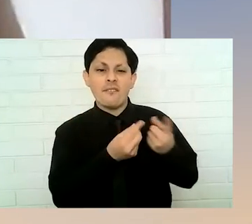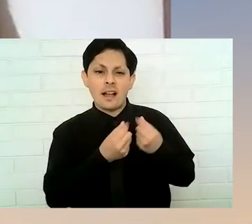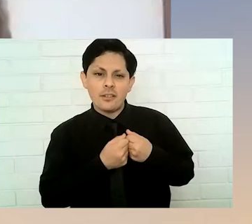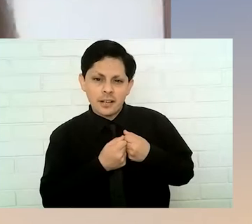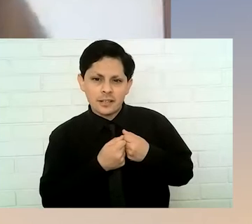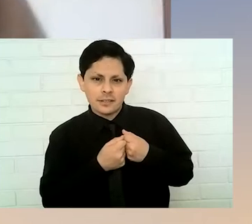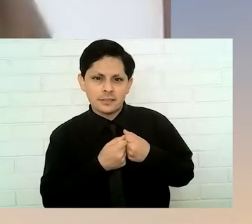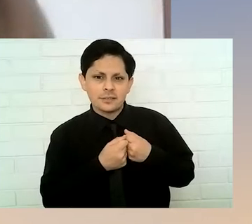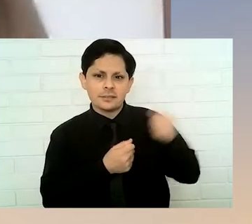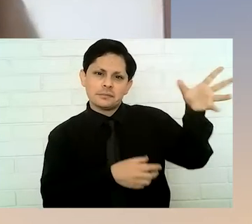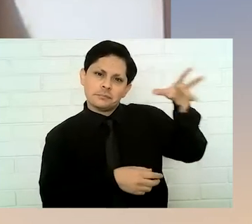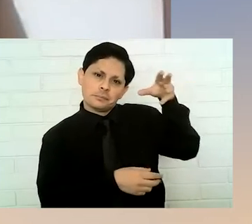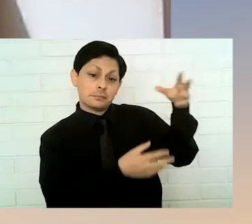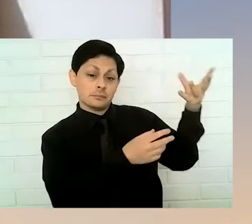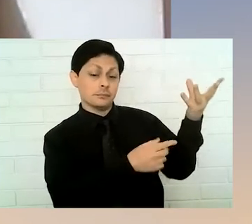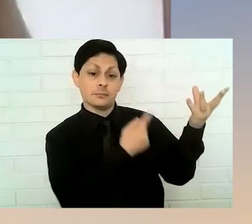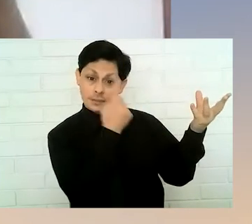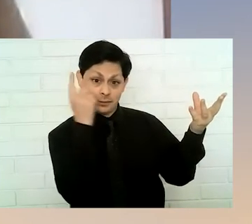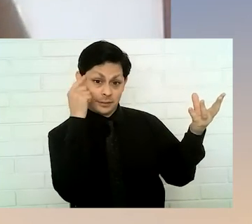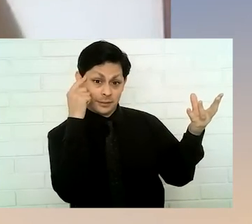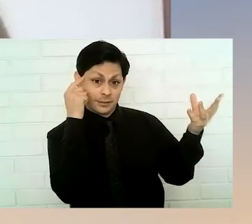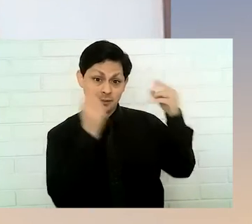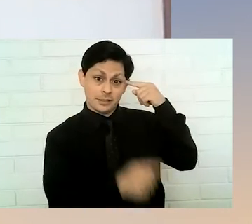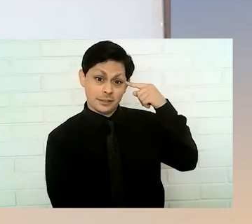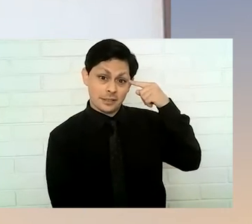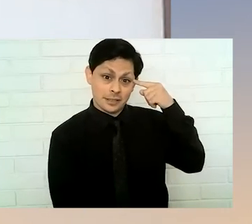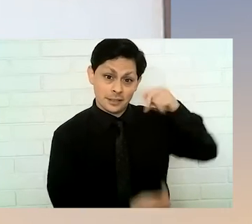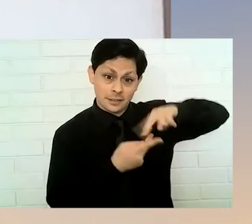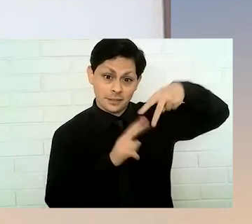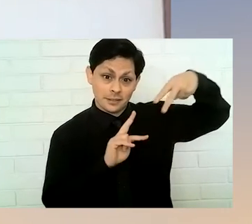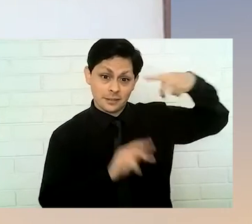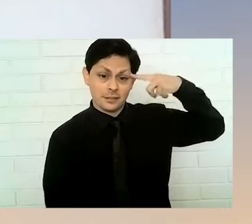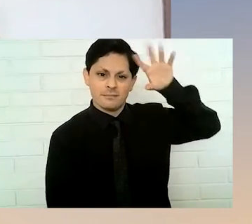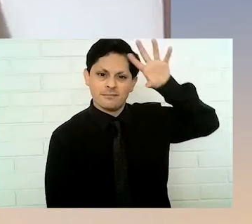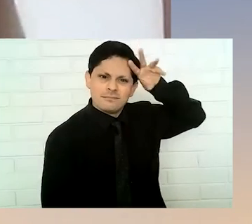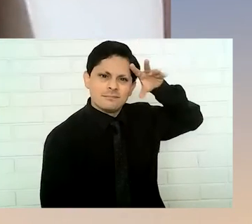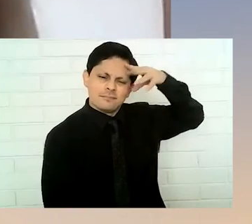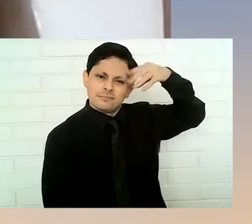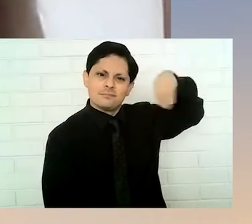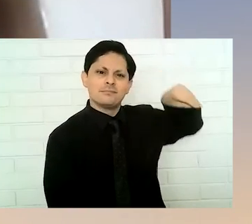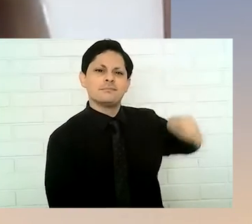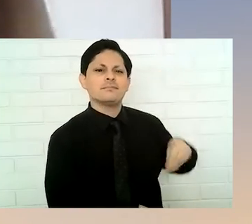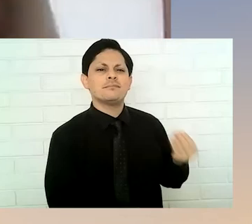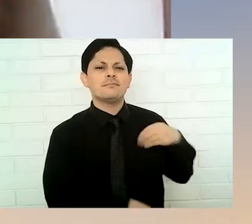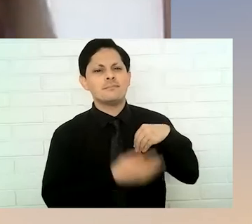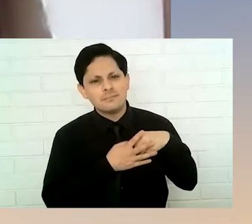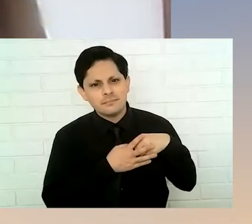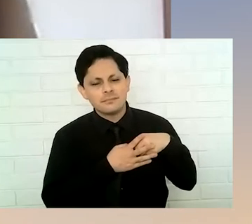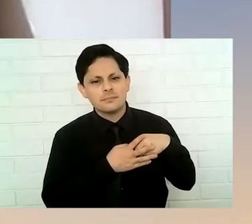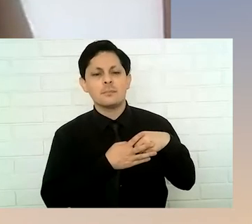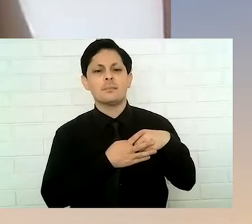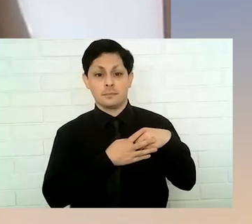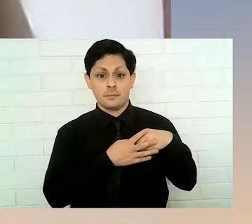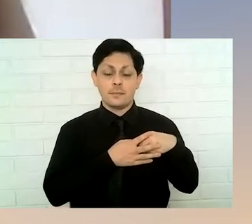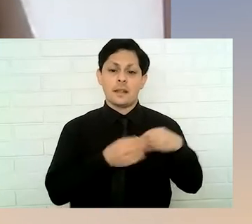se trae, todo tiene que ver con las emociones. Es lo mismo que nos pasa a nosotros. Si el punto de partida